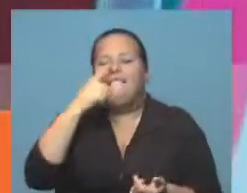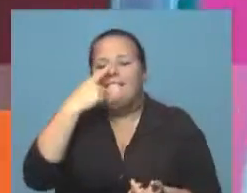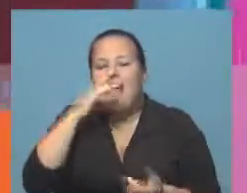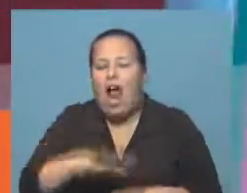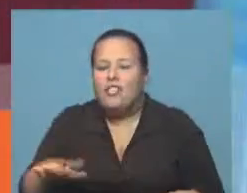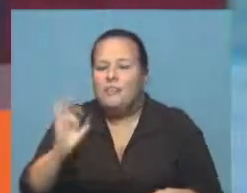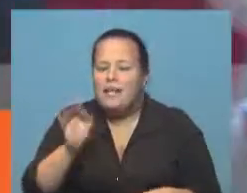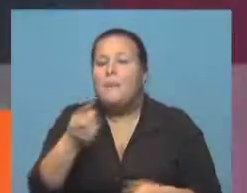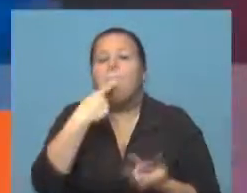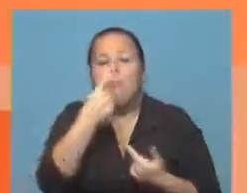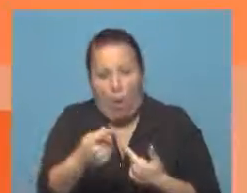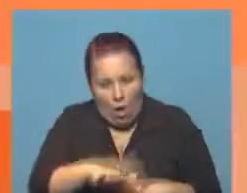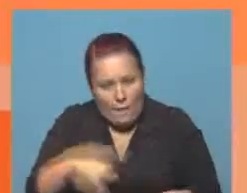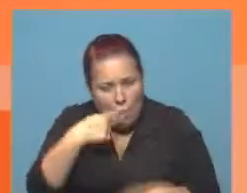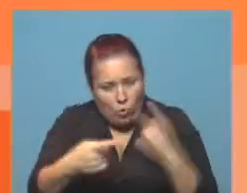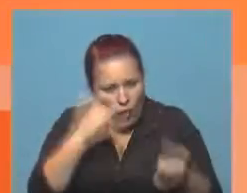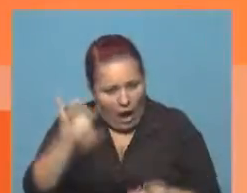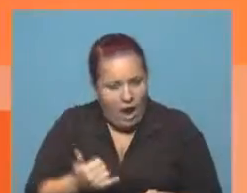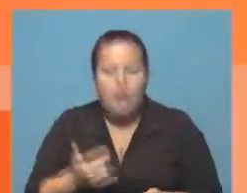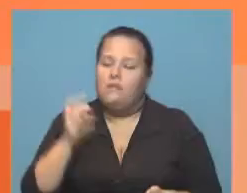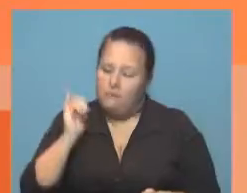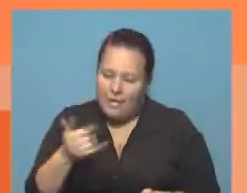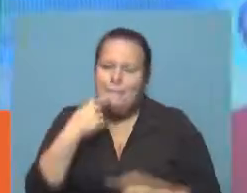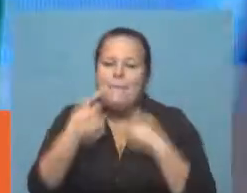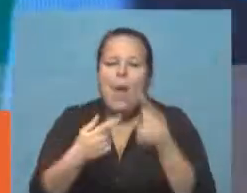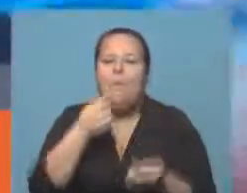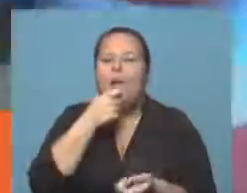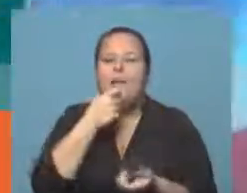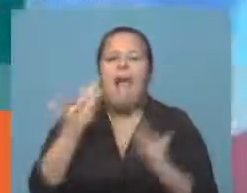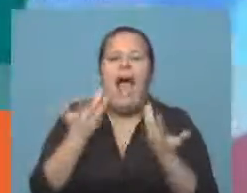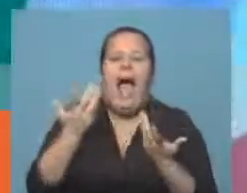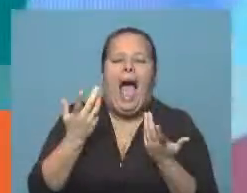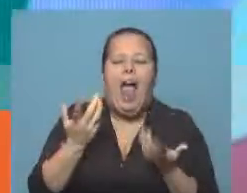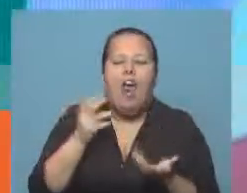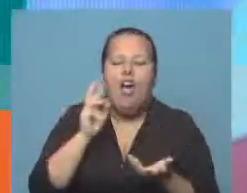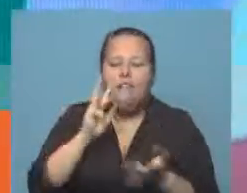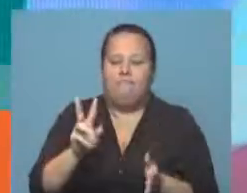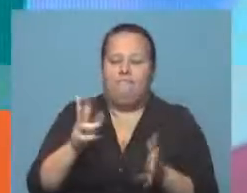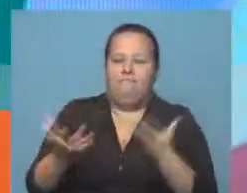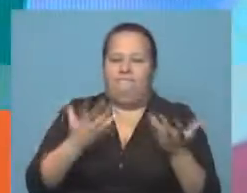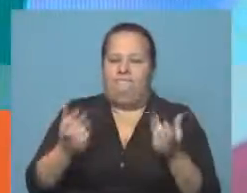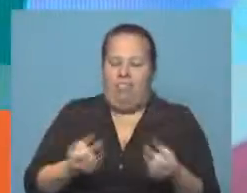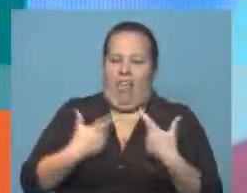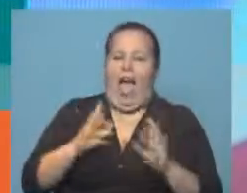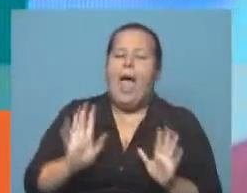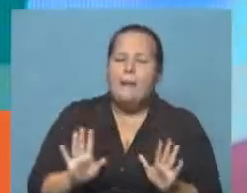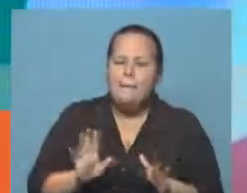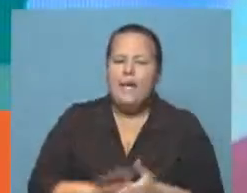los chicos. ¿Preguntan? Por supuesto preguntan cuando pasa algo que los mueve, pero